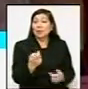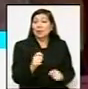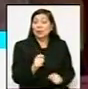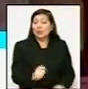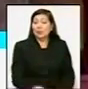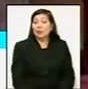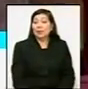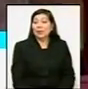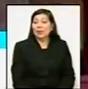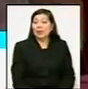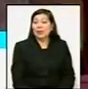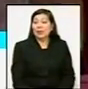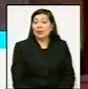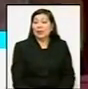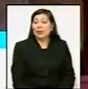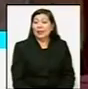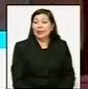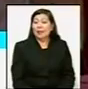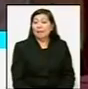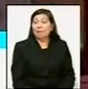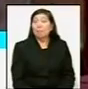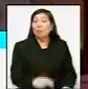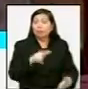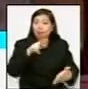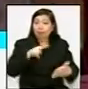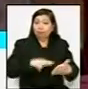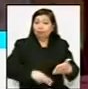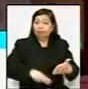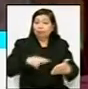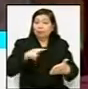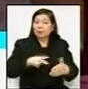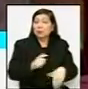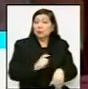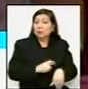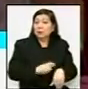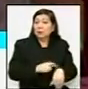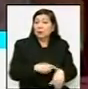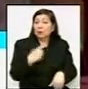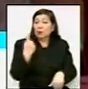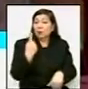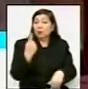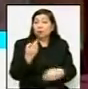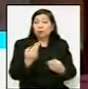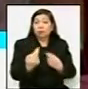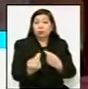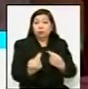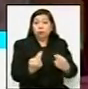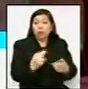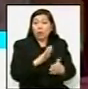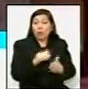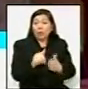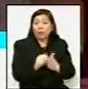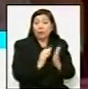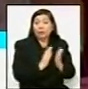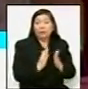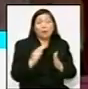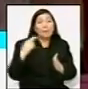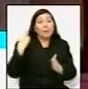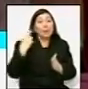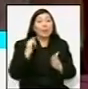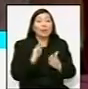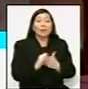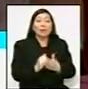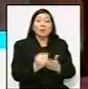suspensión tendrían que verificarse en un momento único y simultáneo para todas las organizaciones políticas que